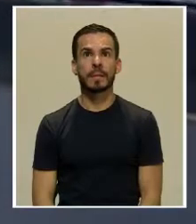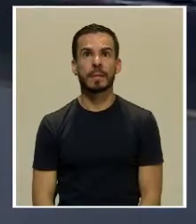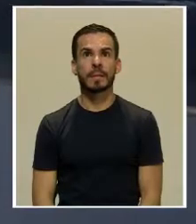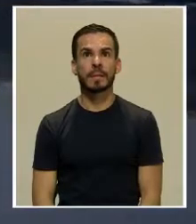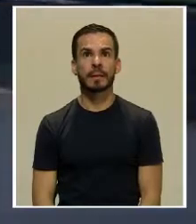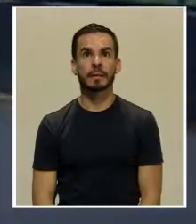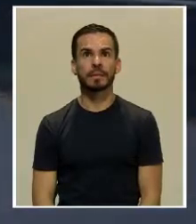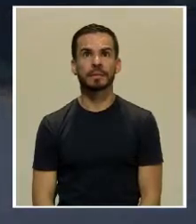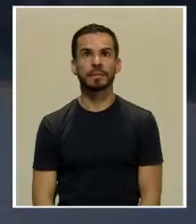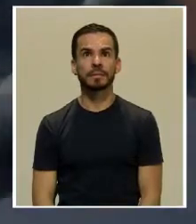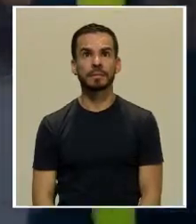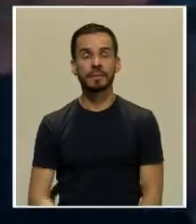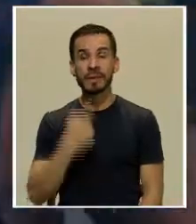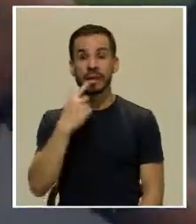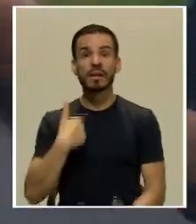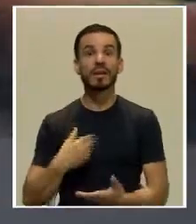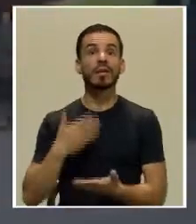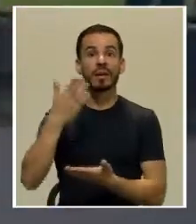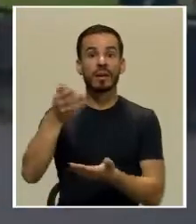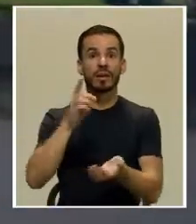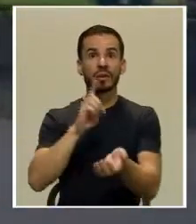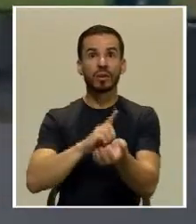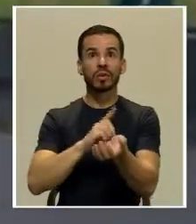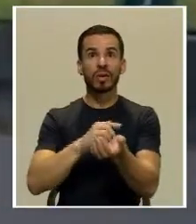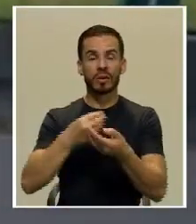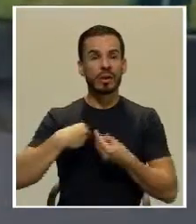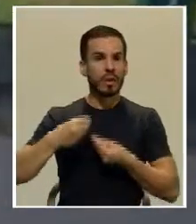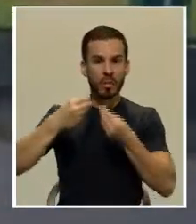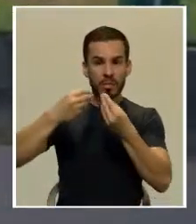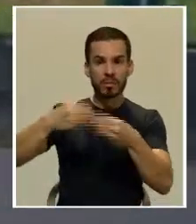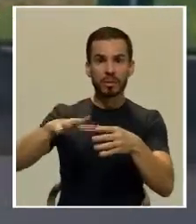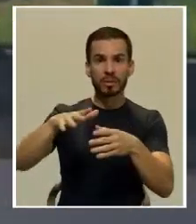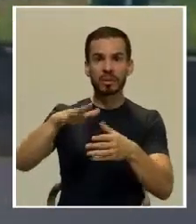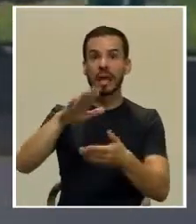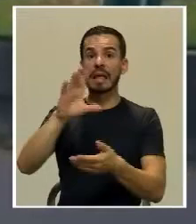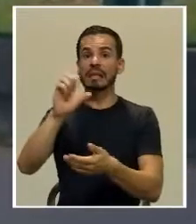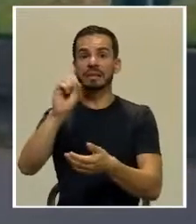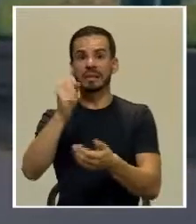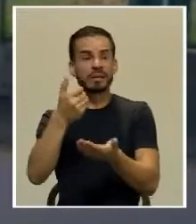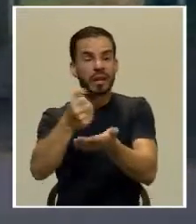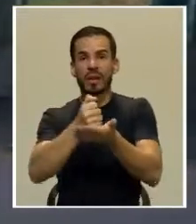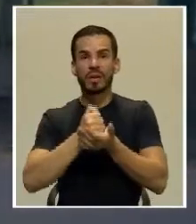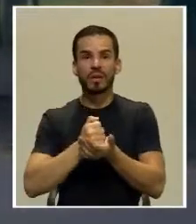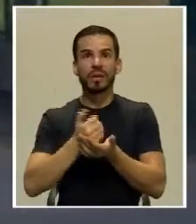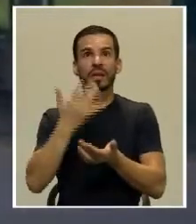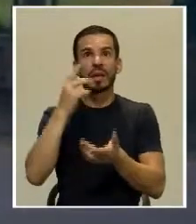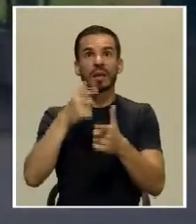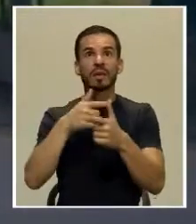Dijeron que nos iban a llevar ante una doctora y nos dejaron botados en Incesa, no nos ayudaron.